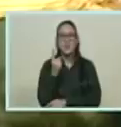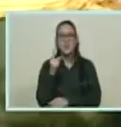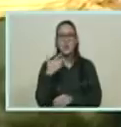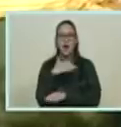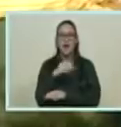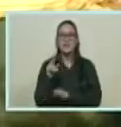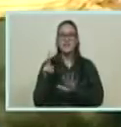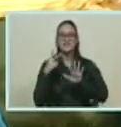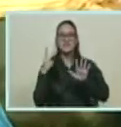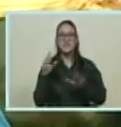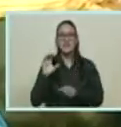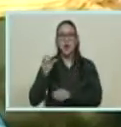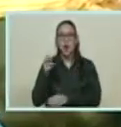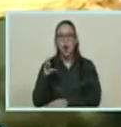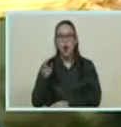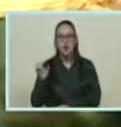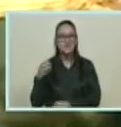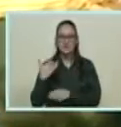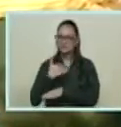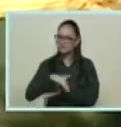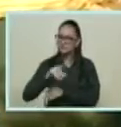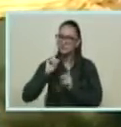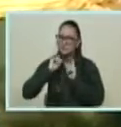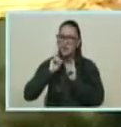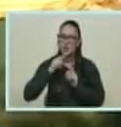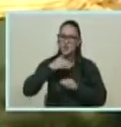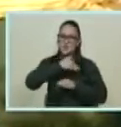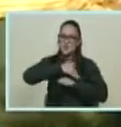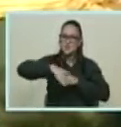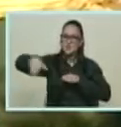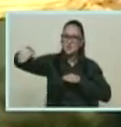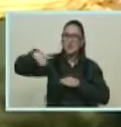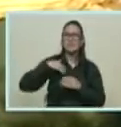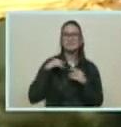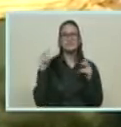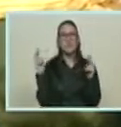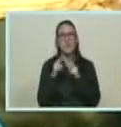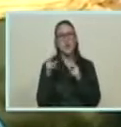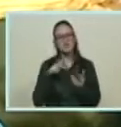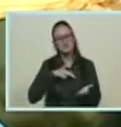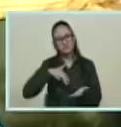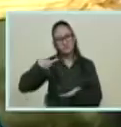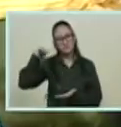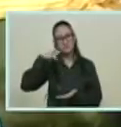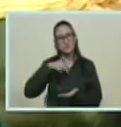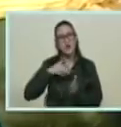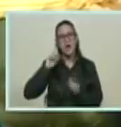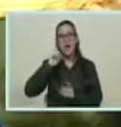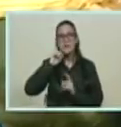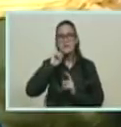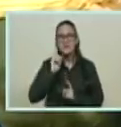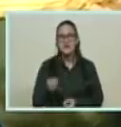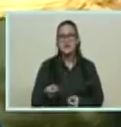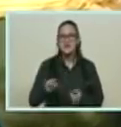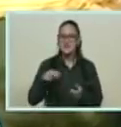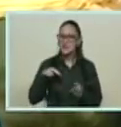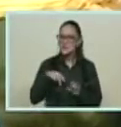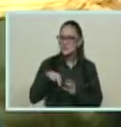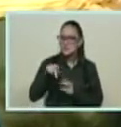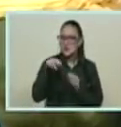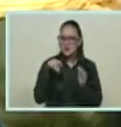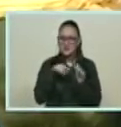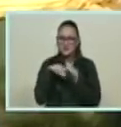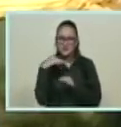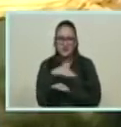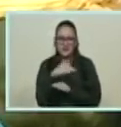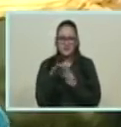17, Cochecito, Coche, todo ese corredor. Todo eso, mira, nosotros lo caminamos por la avenida, por las veredas, por las calles,